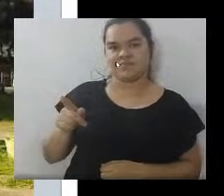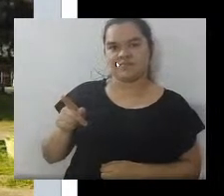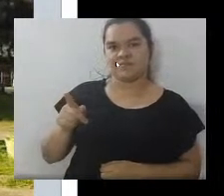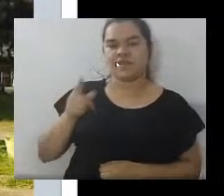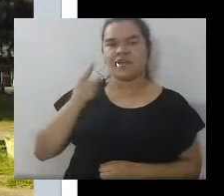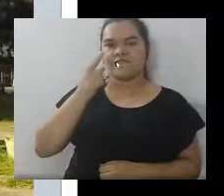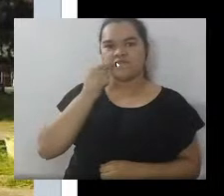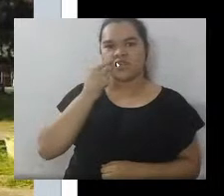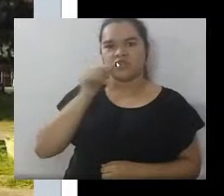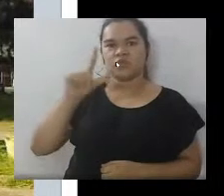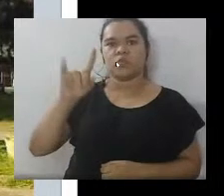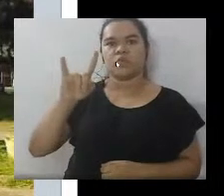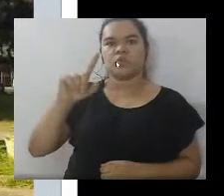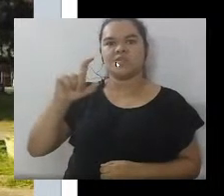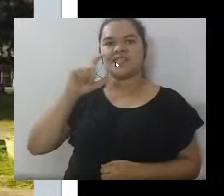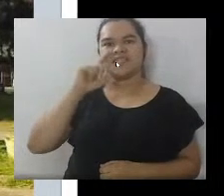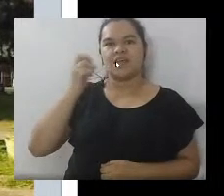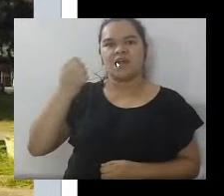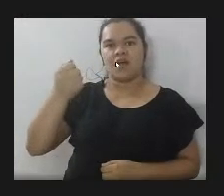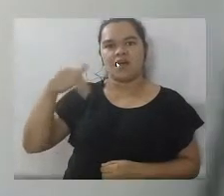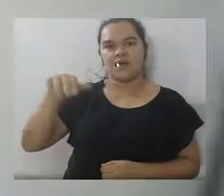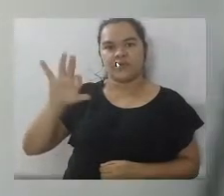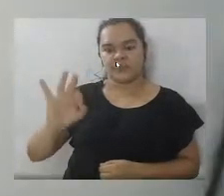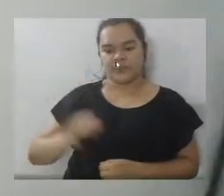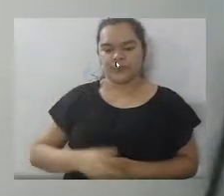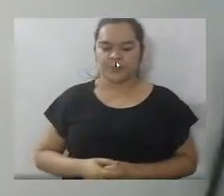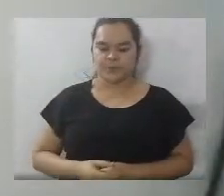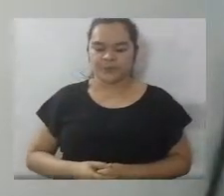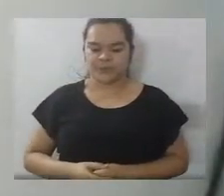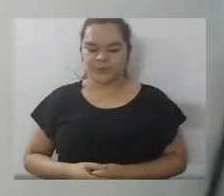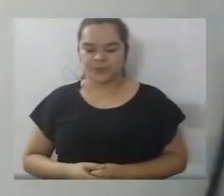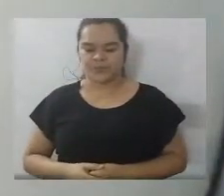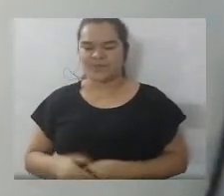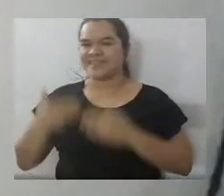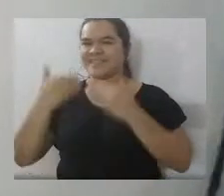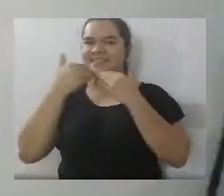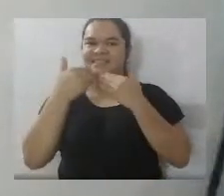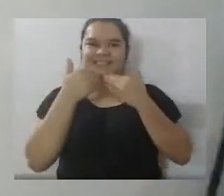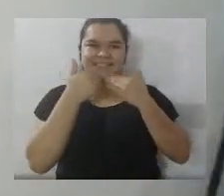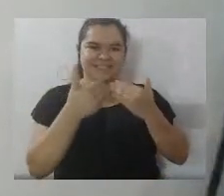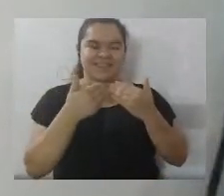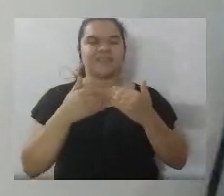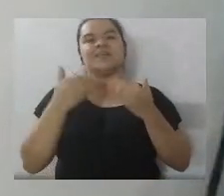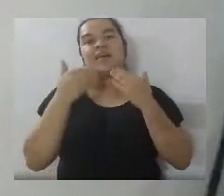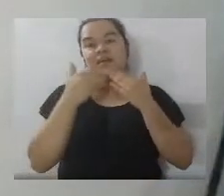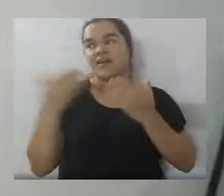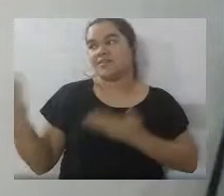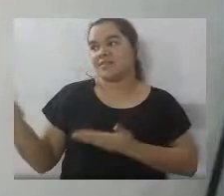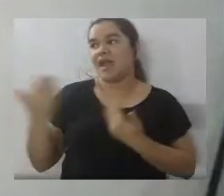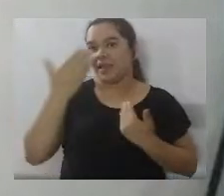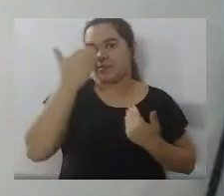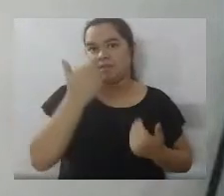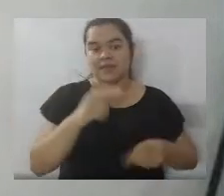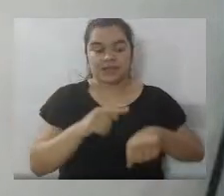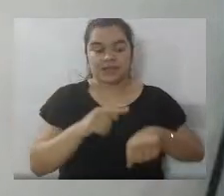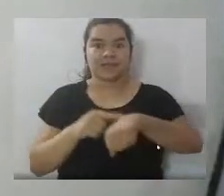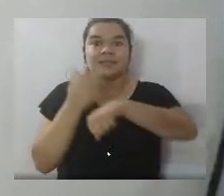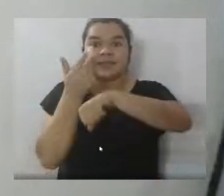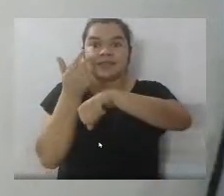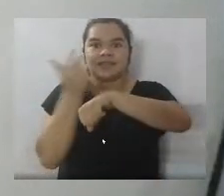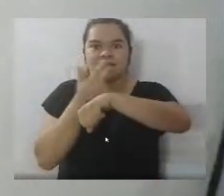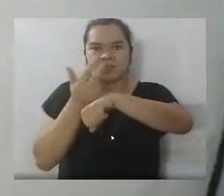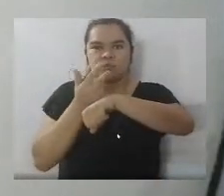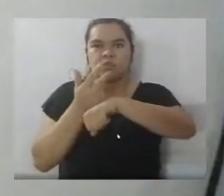a Luciano. Gracias, Nati. Buen día a todos, gracias por la invitación. En los 3 minutos que quedan, les